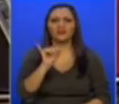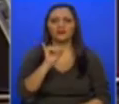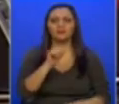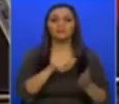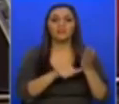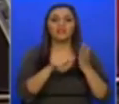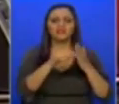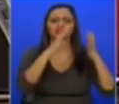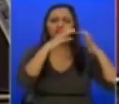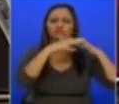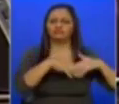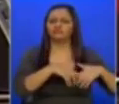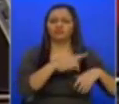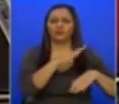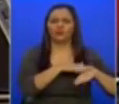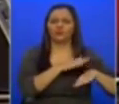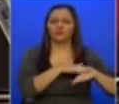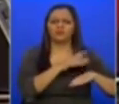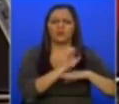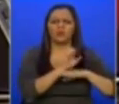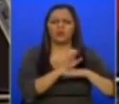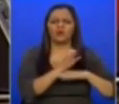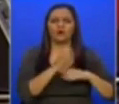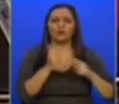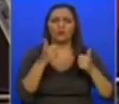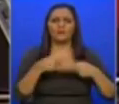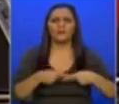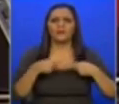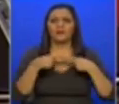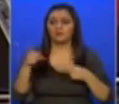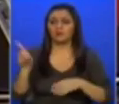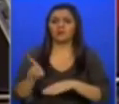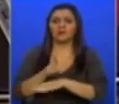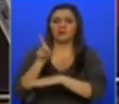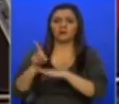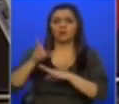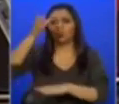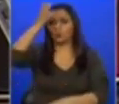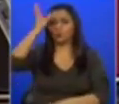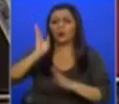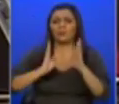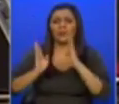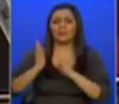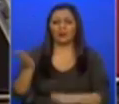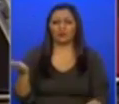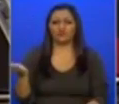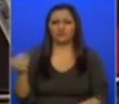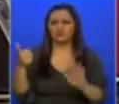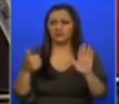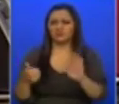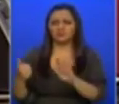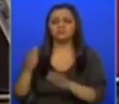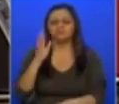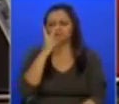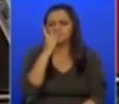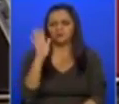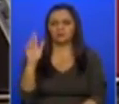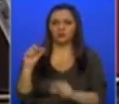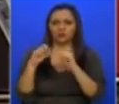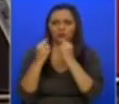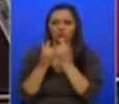está quebrado el país por Freddy Ellers. Vamos a ver qué dicen pues esta directora cultural del municipio de Bajoyo, que es el mal fiel reflejo de cómo actúa la